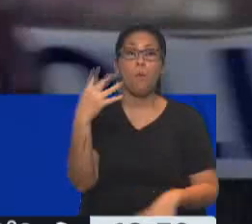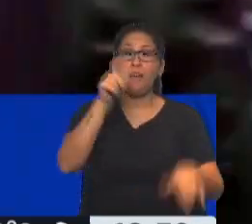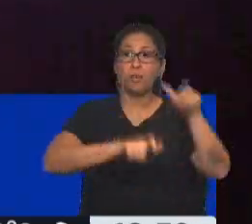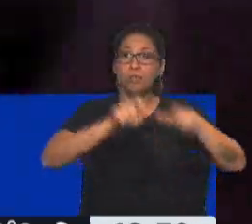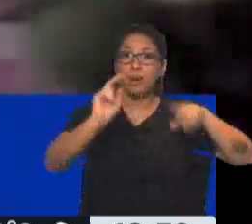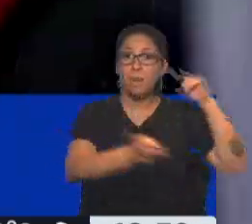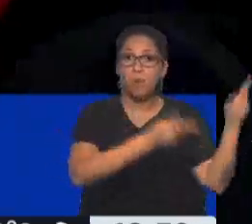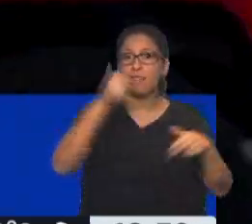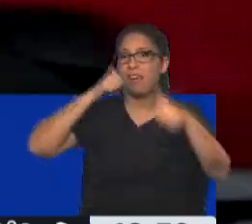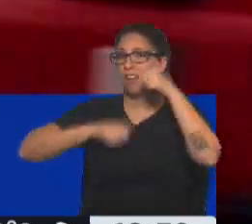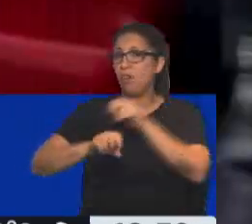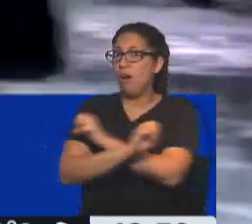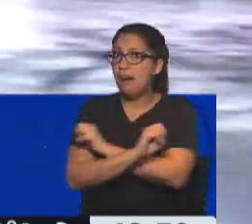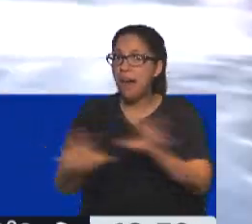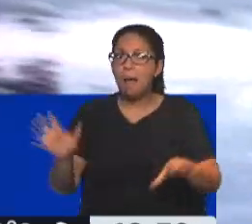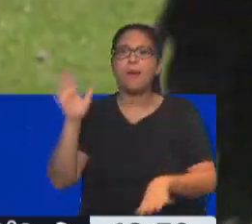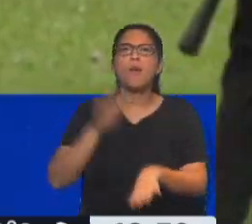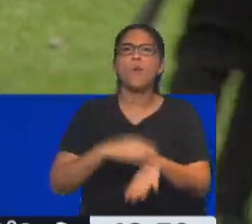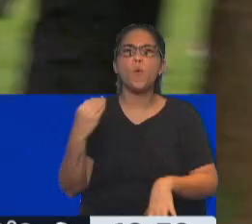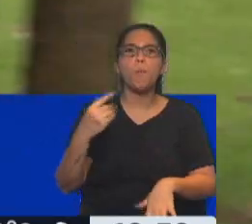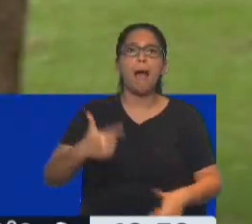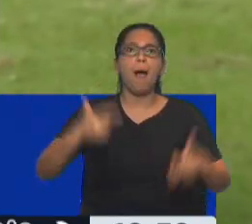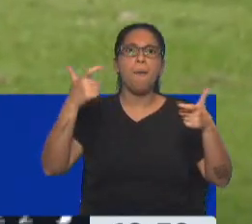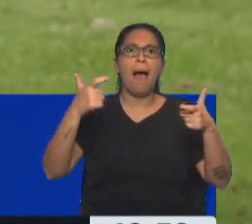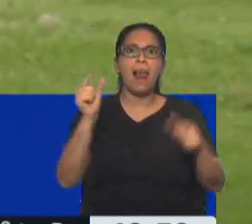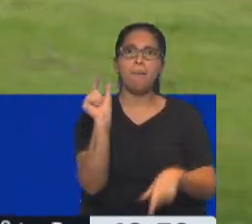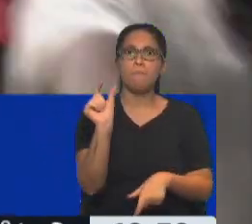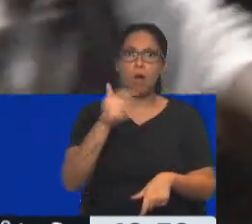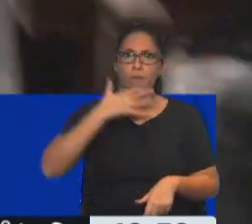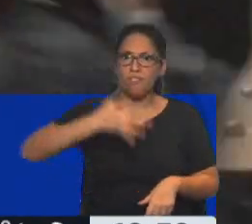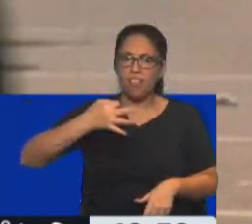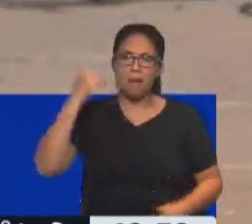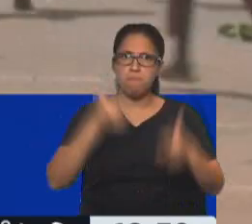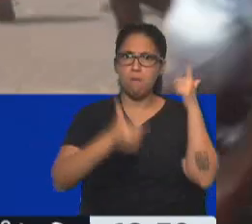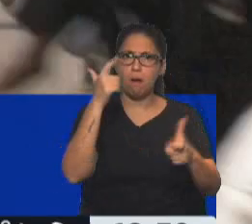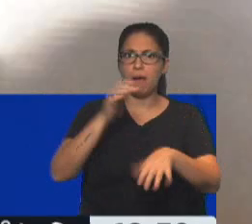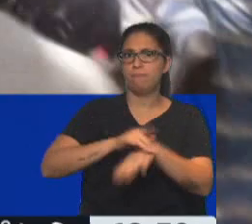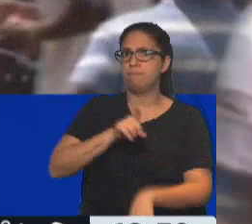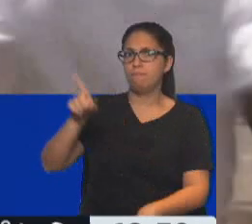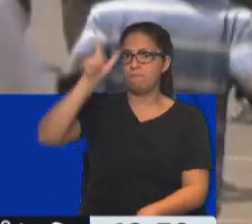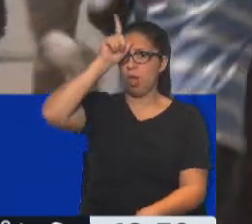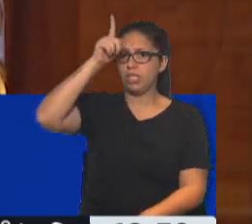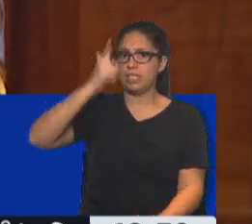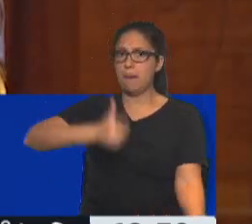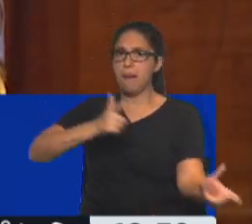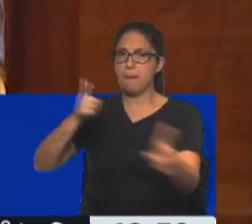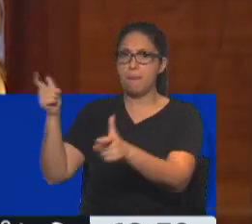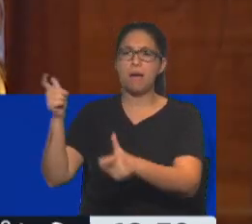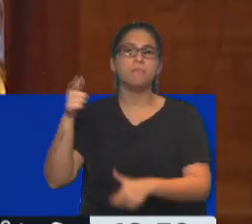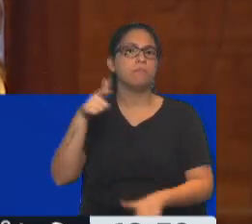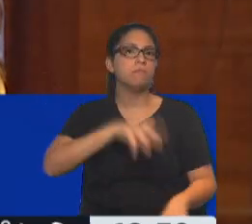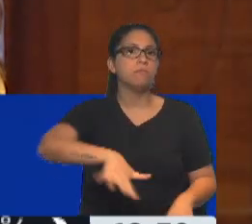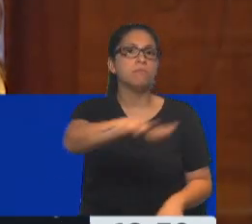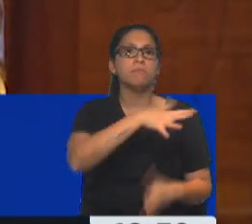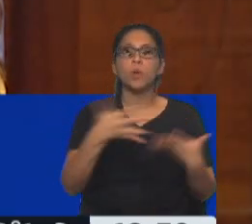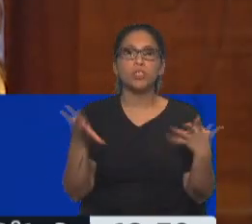heridos de gravedad, producto de haber recibido impactos de bala de plomo policiales. Ante semejante escenario, el presidente